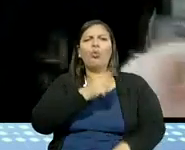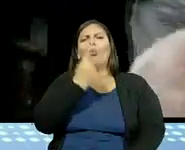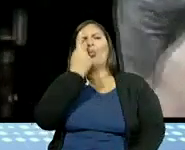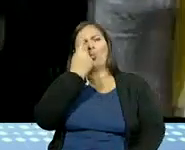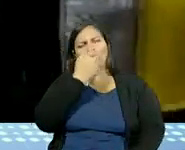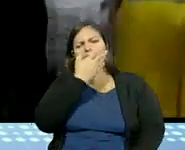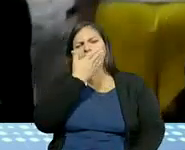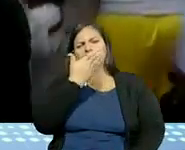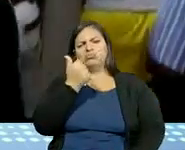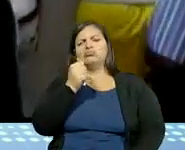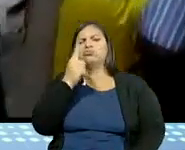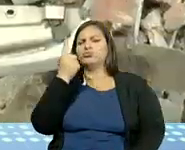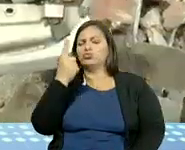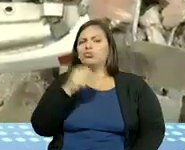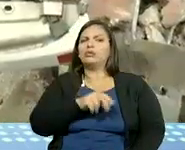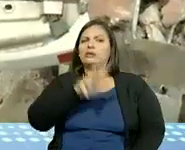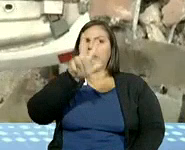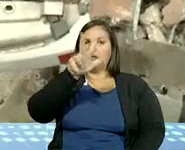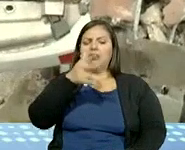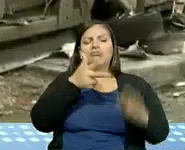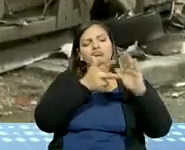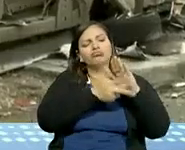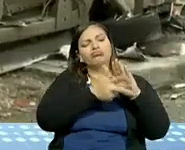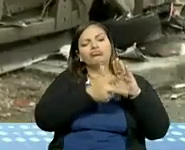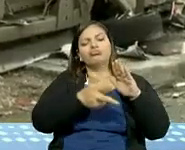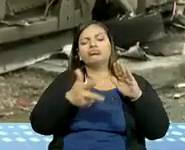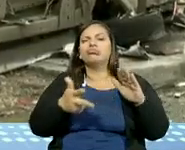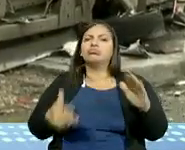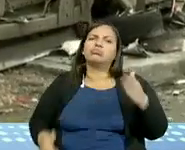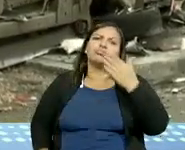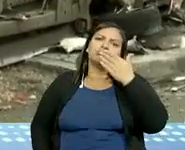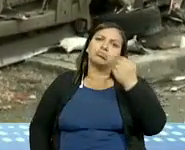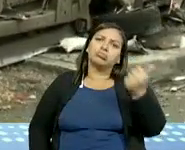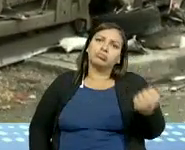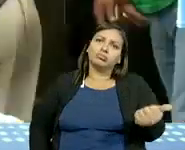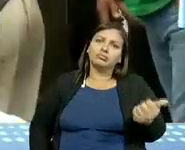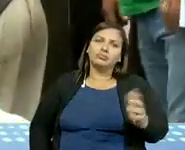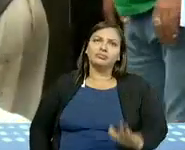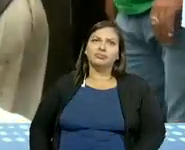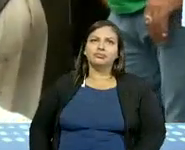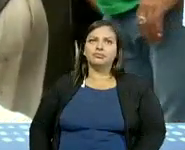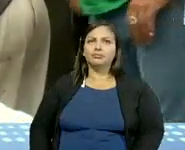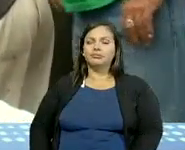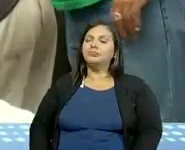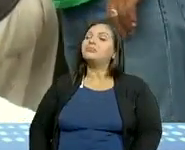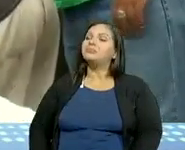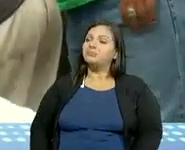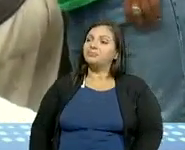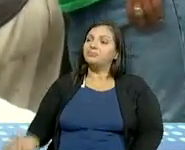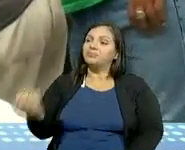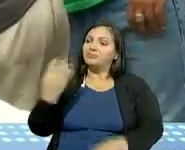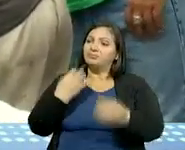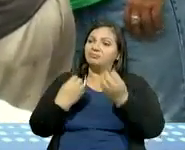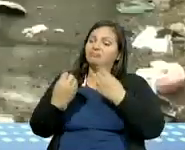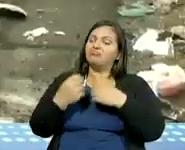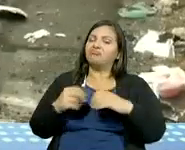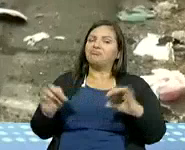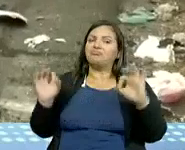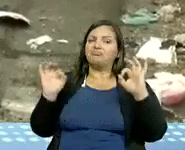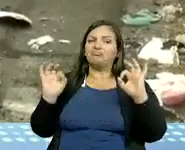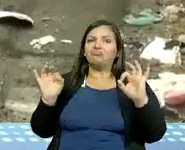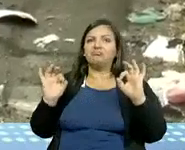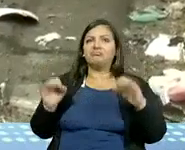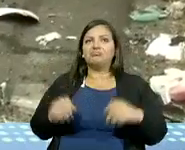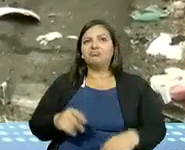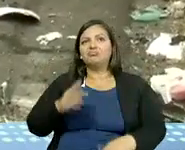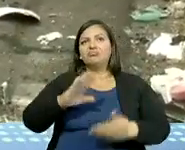de semana. Por ahí nos encontramos, abogado. Buenas noticias para la comunidad. Y que estas imágenes que estamos viendo en este momento también y